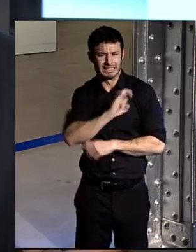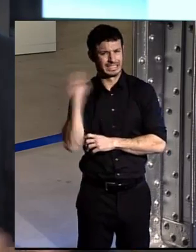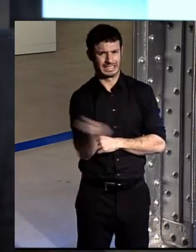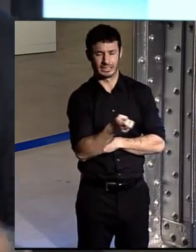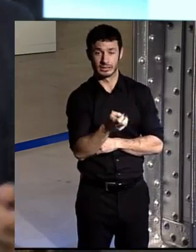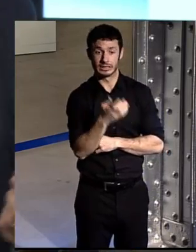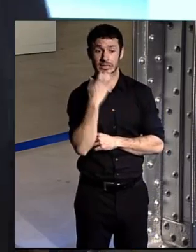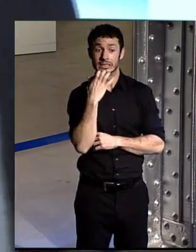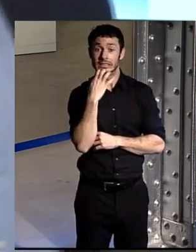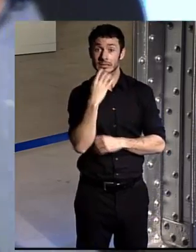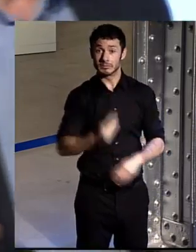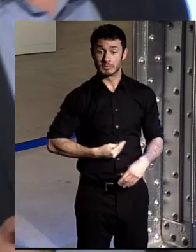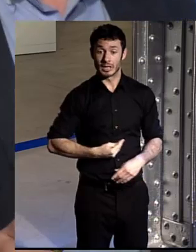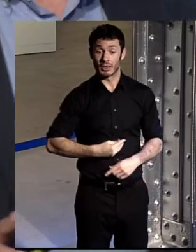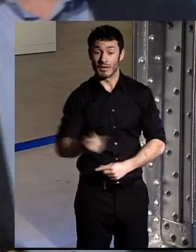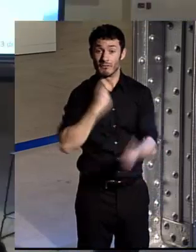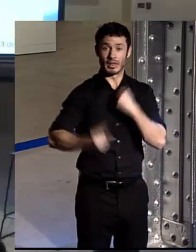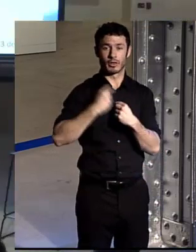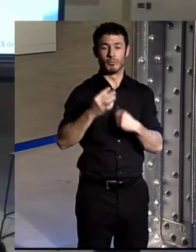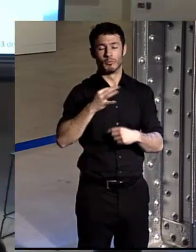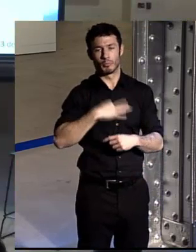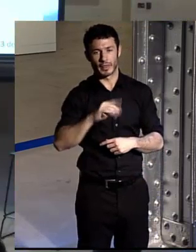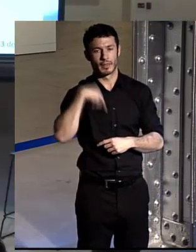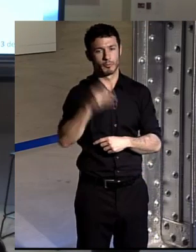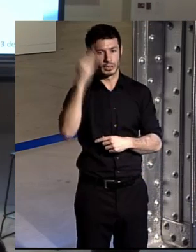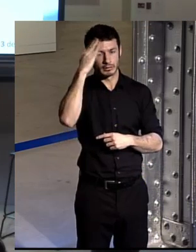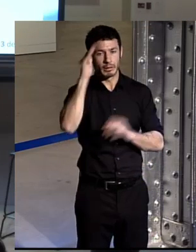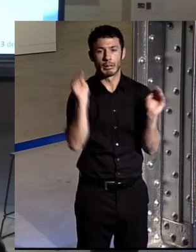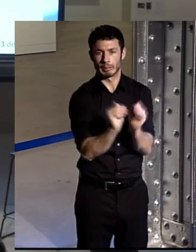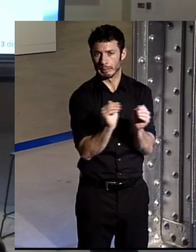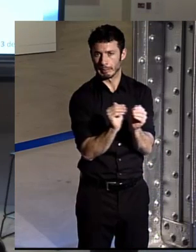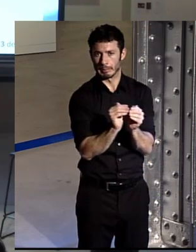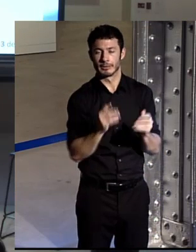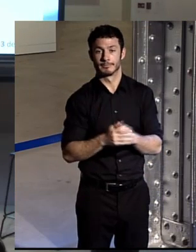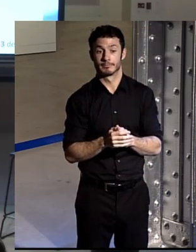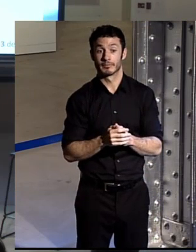meses pueden causar microcefalia. No sabemos en este momento